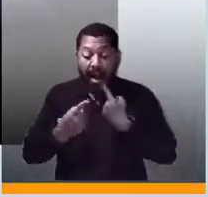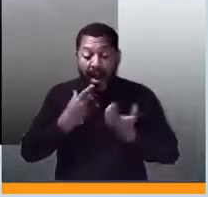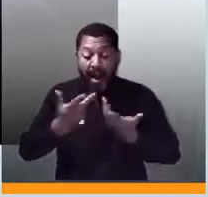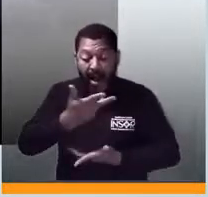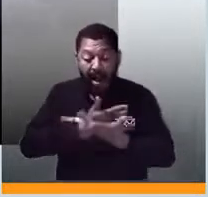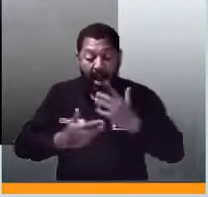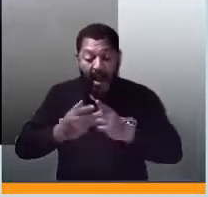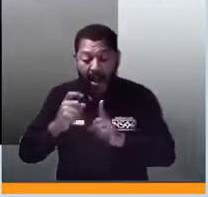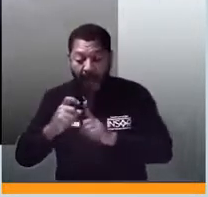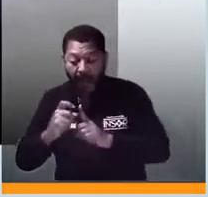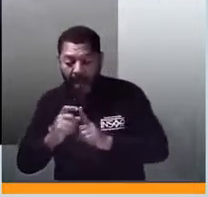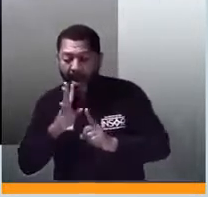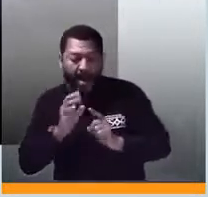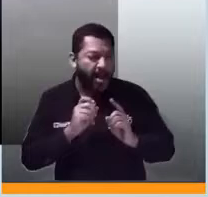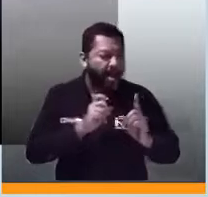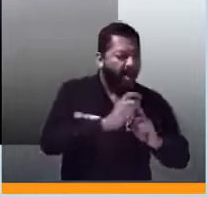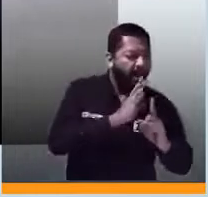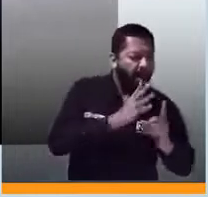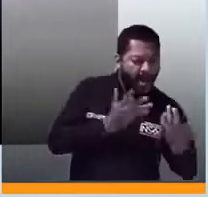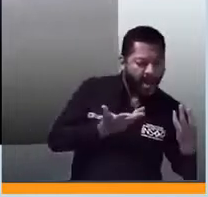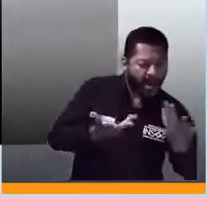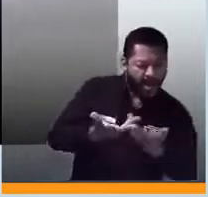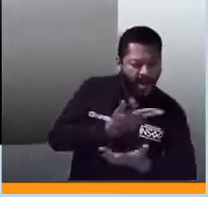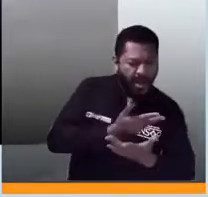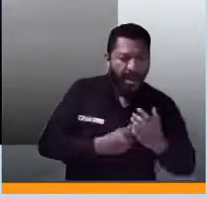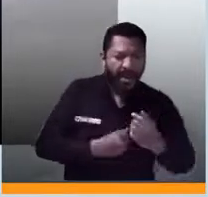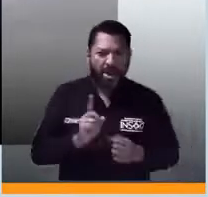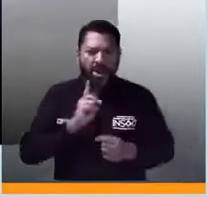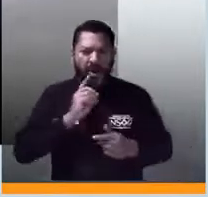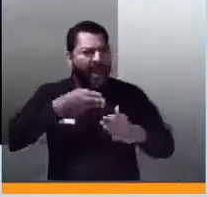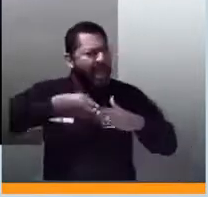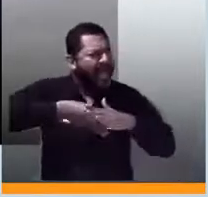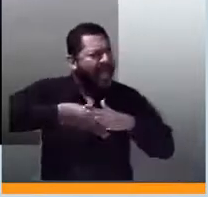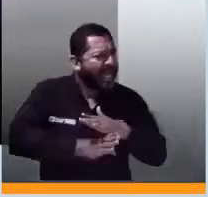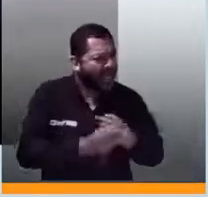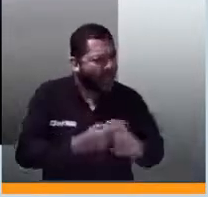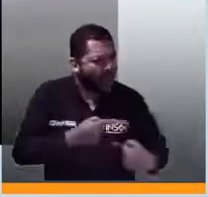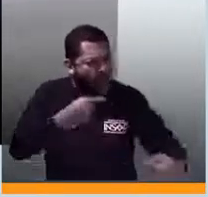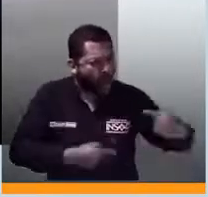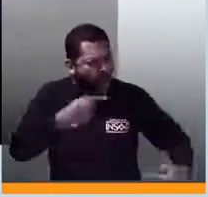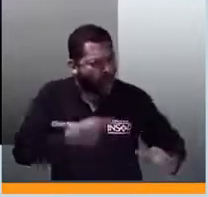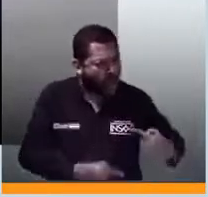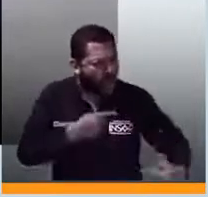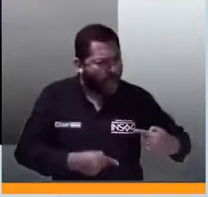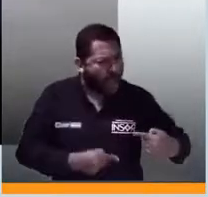dijéramos que es que uno no entra a una carrera, uno no entra a una competencia.